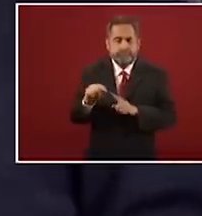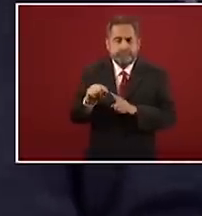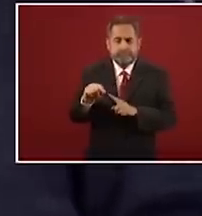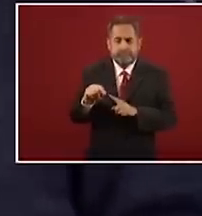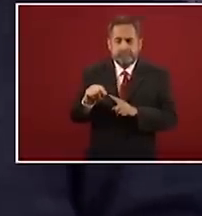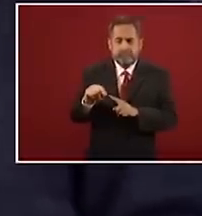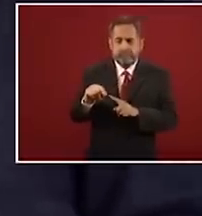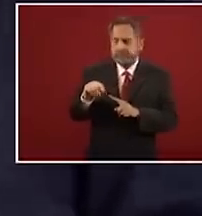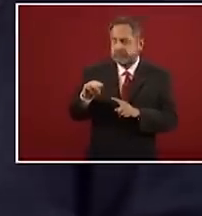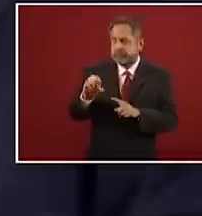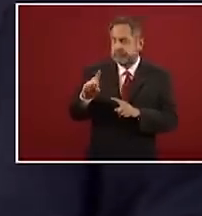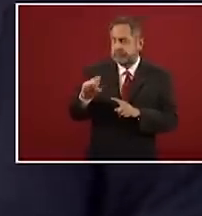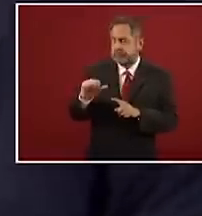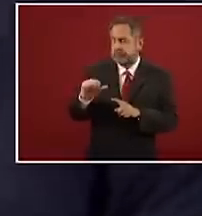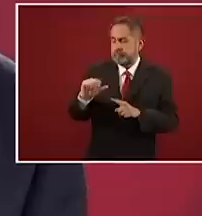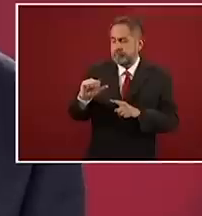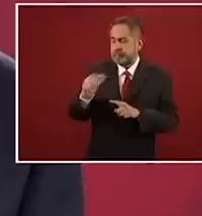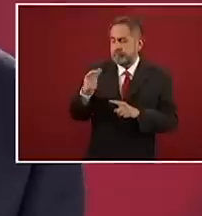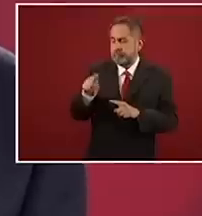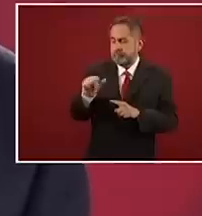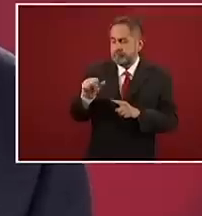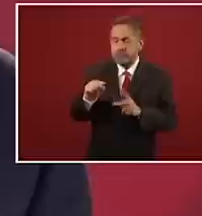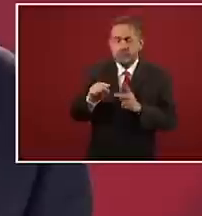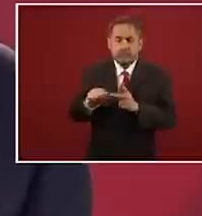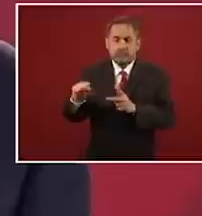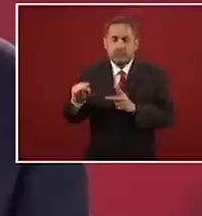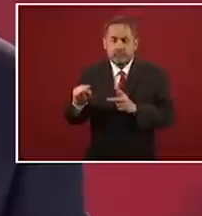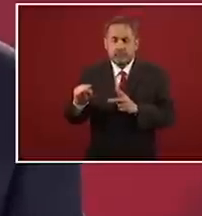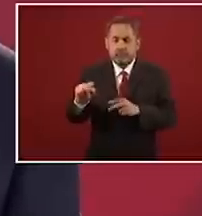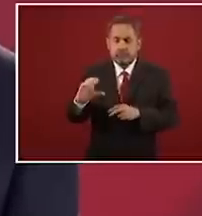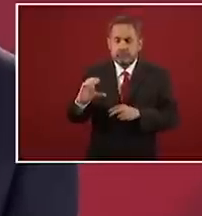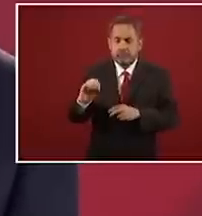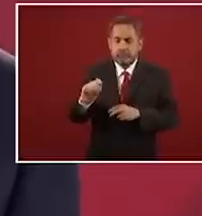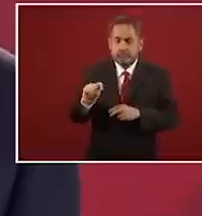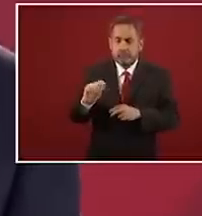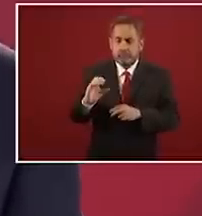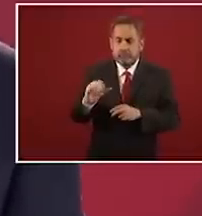Medias Aguas, a Coatzacoalcos.